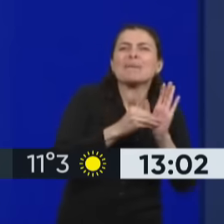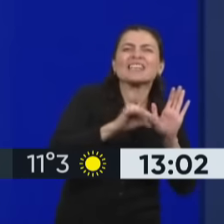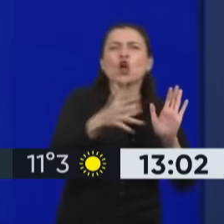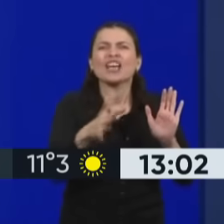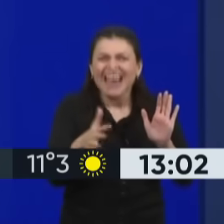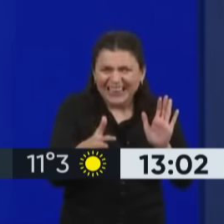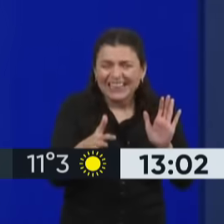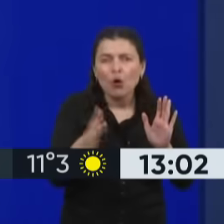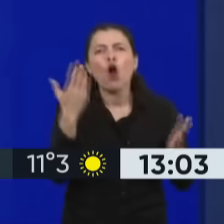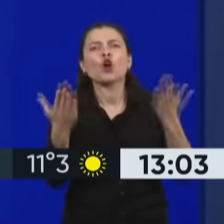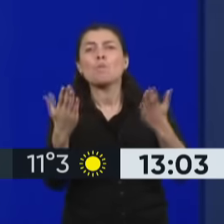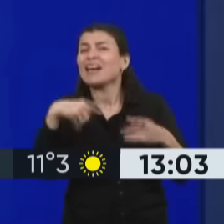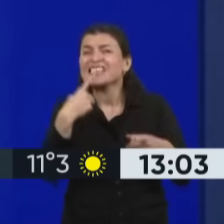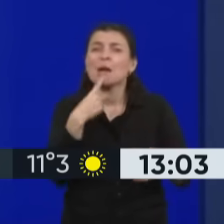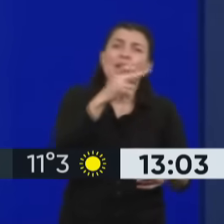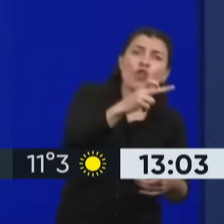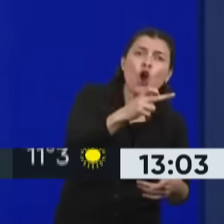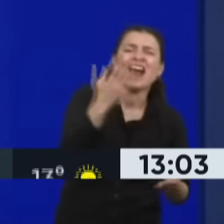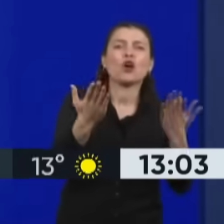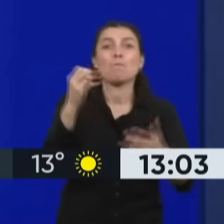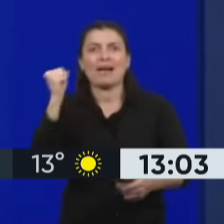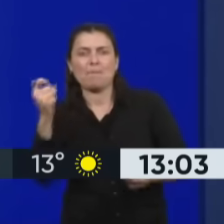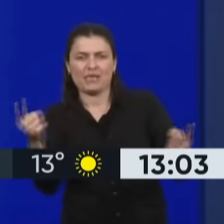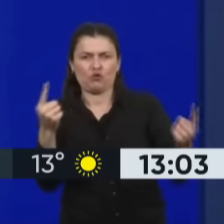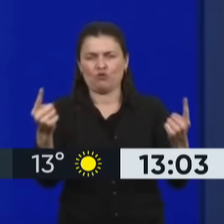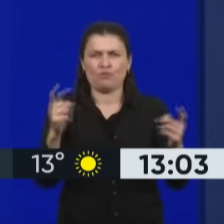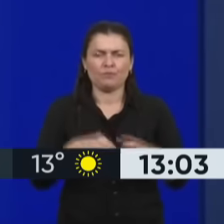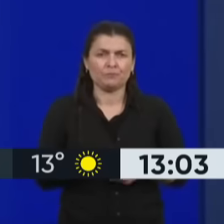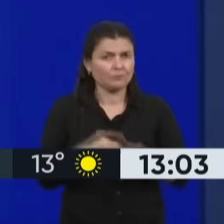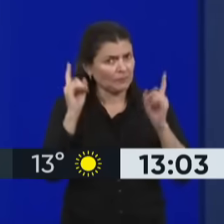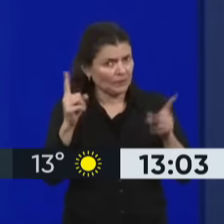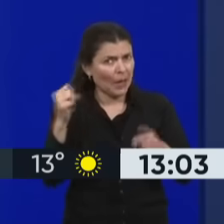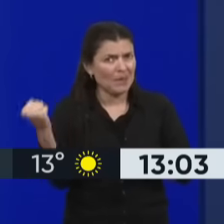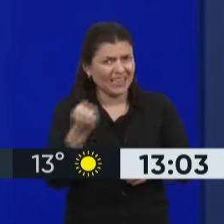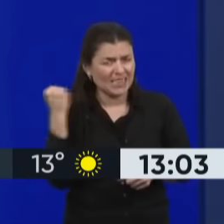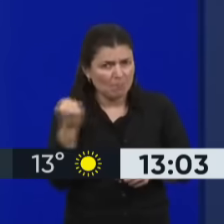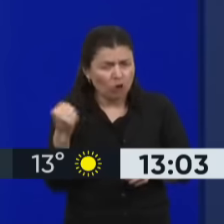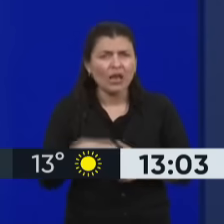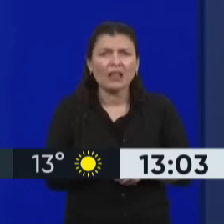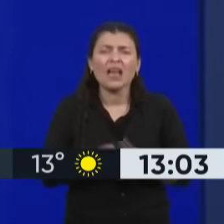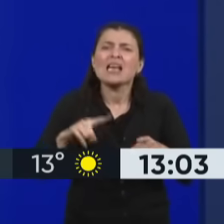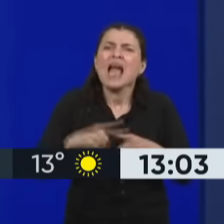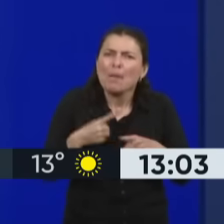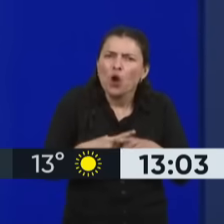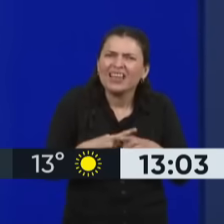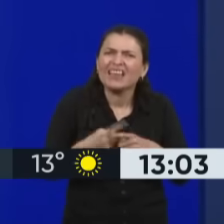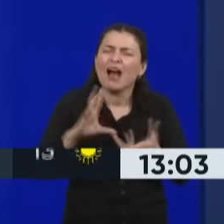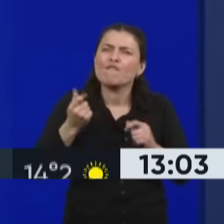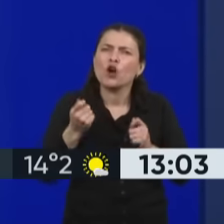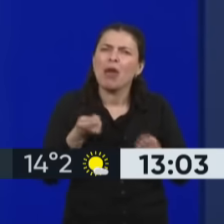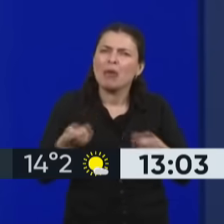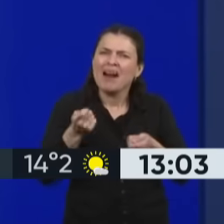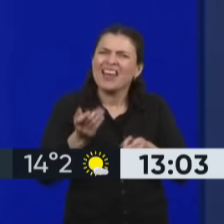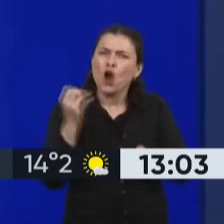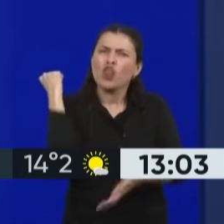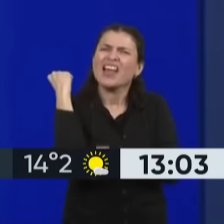dólar respecto al peso. Y también es importante la dura política monetaria que llevamos,